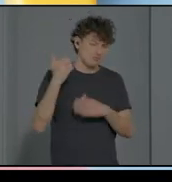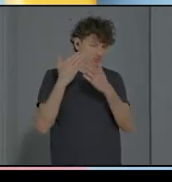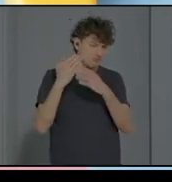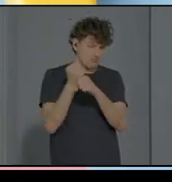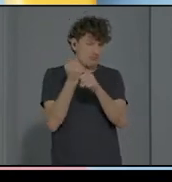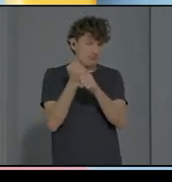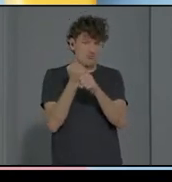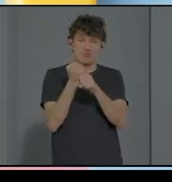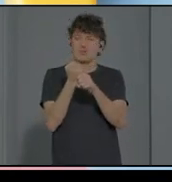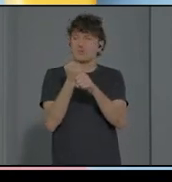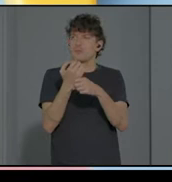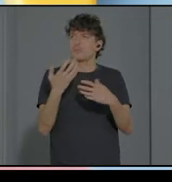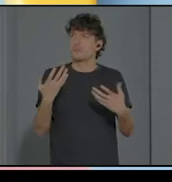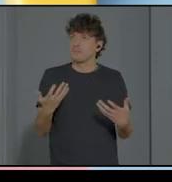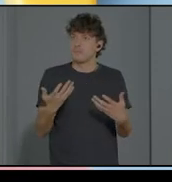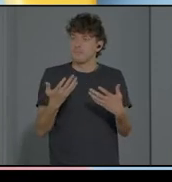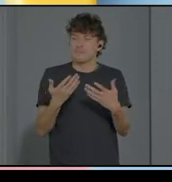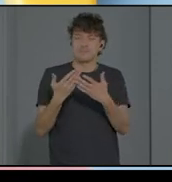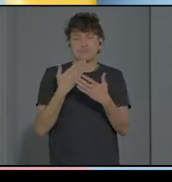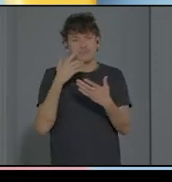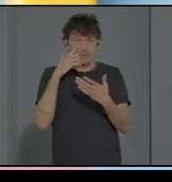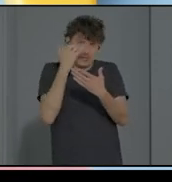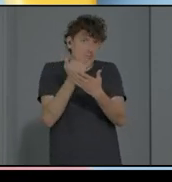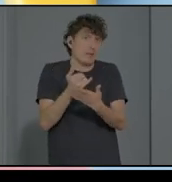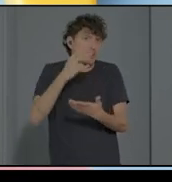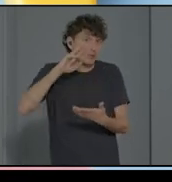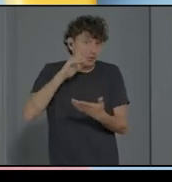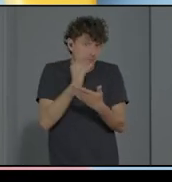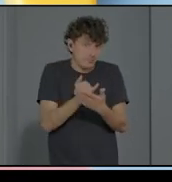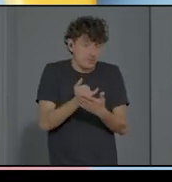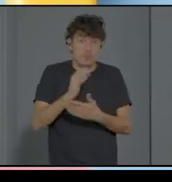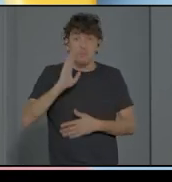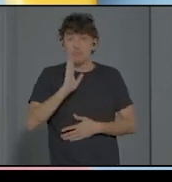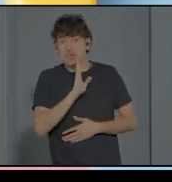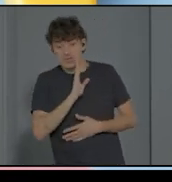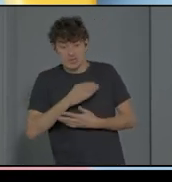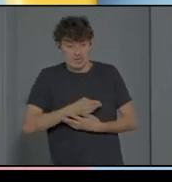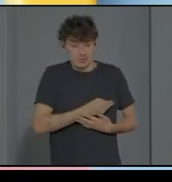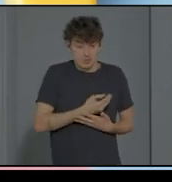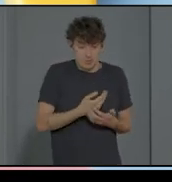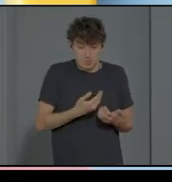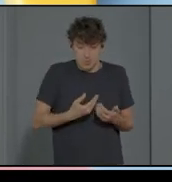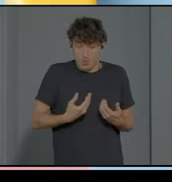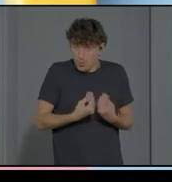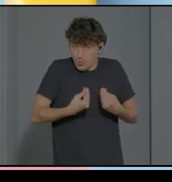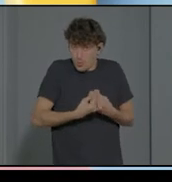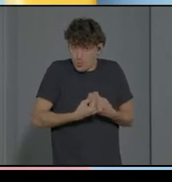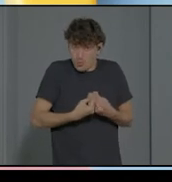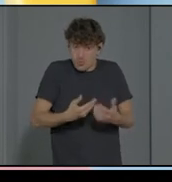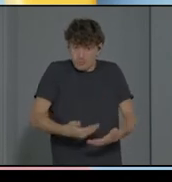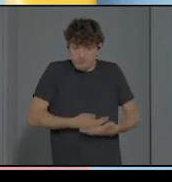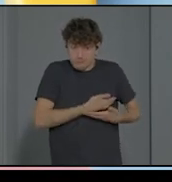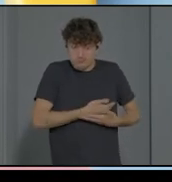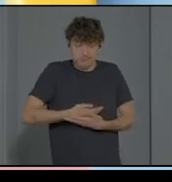realizamos un experimento. Teníamos una madre y un niño que estaban juntos, la madre mantenía en brazos al niño y podía haber dos condiciones: la